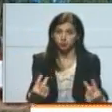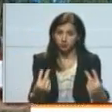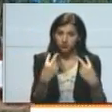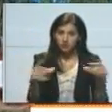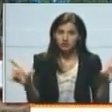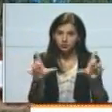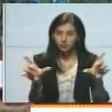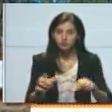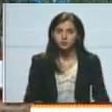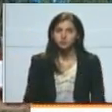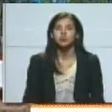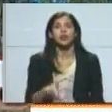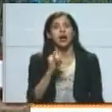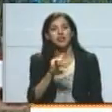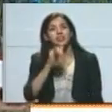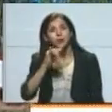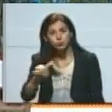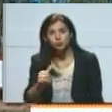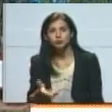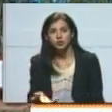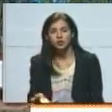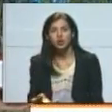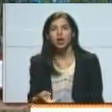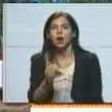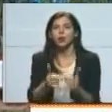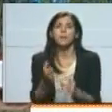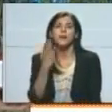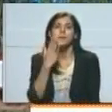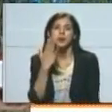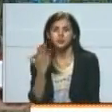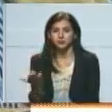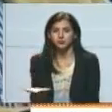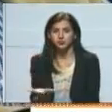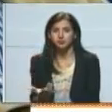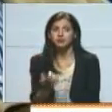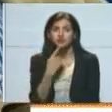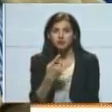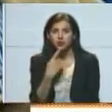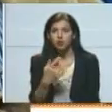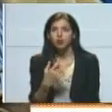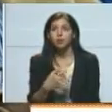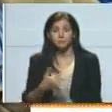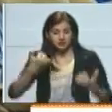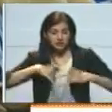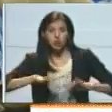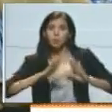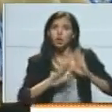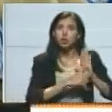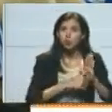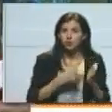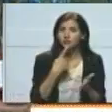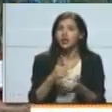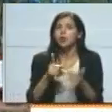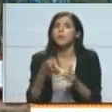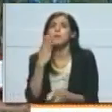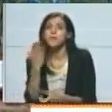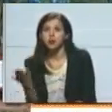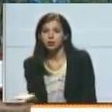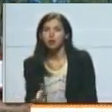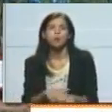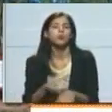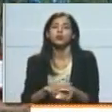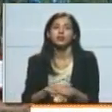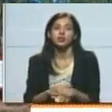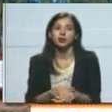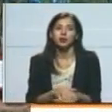García Carneiro, hay denuncias de madres que le han robado a los hijos. Y cuando digo robado, es que le han ofrecido cosas